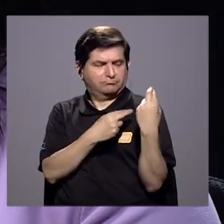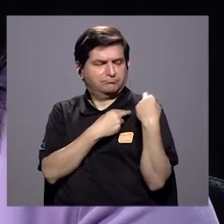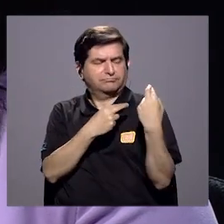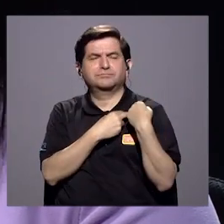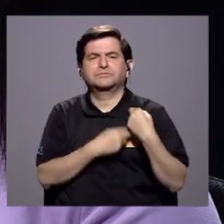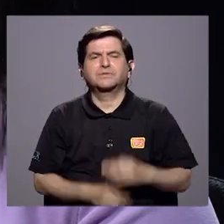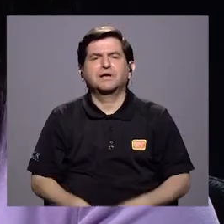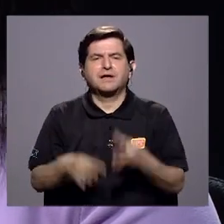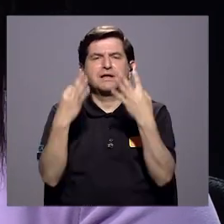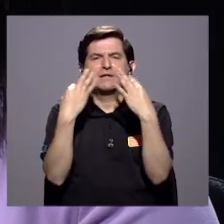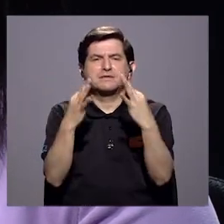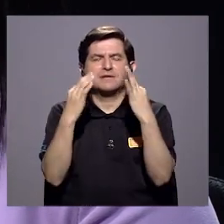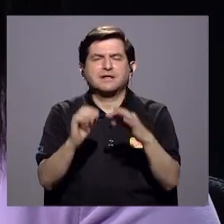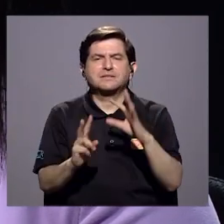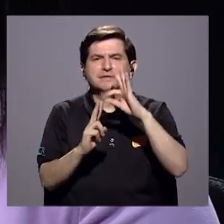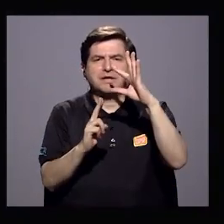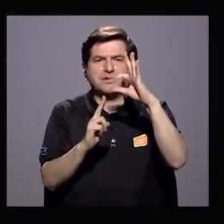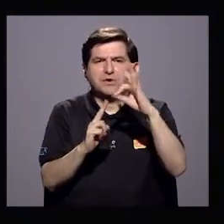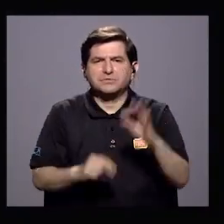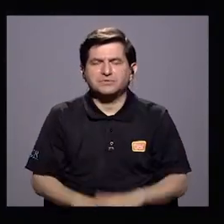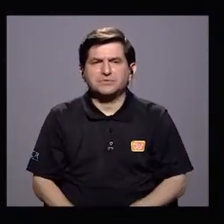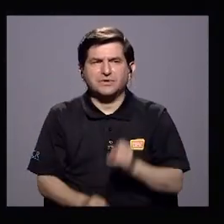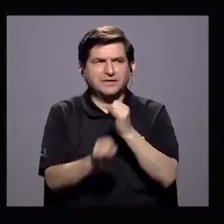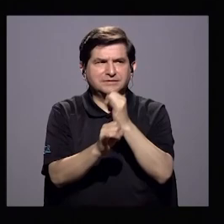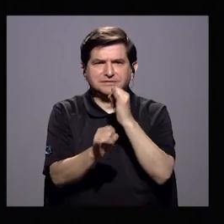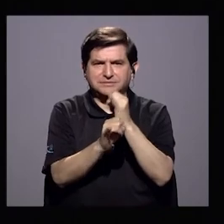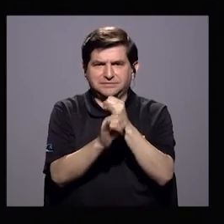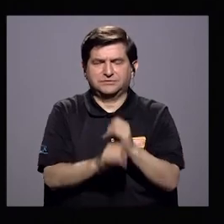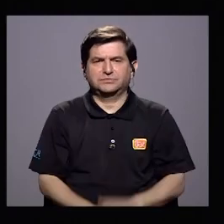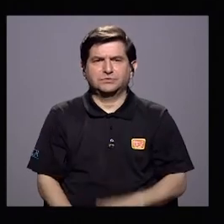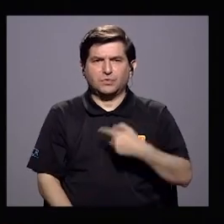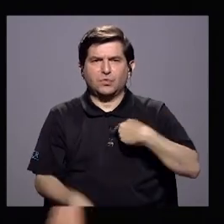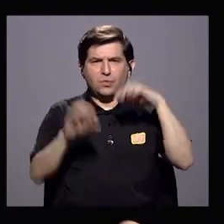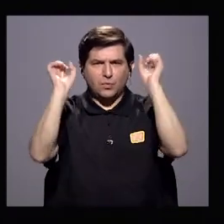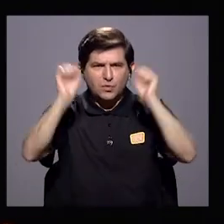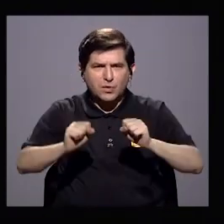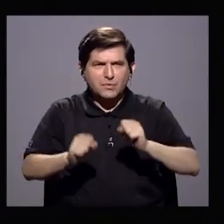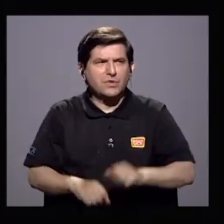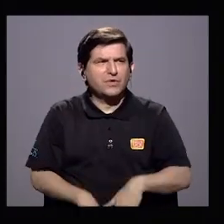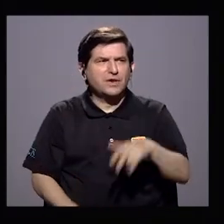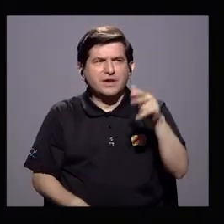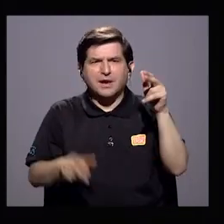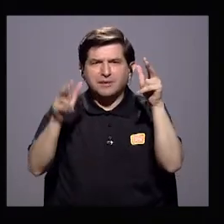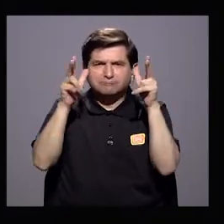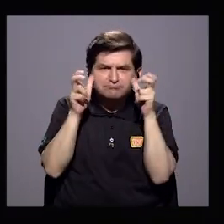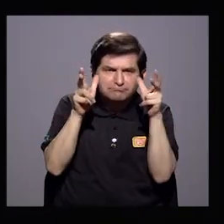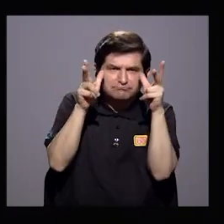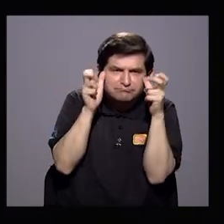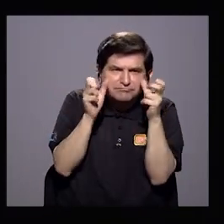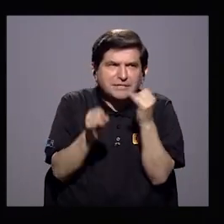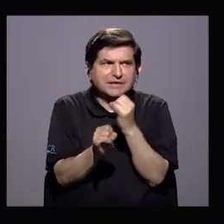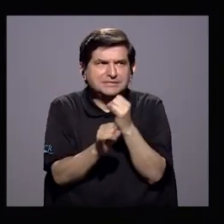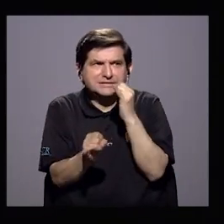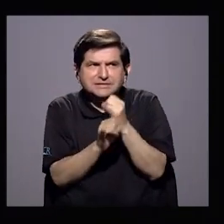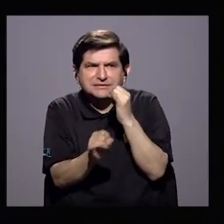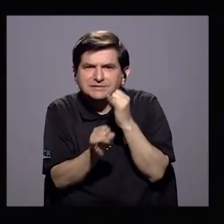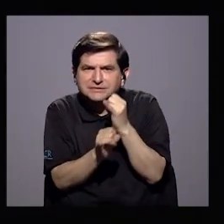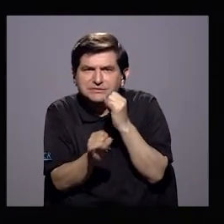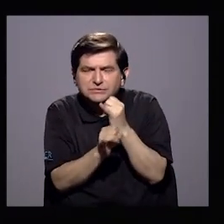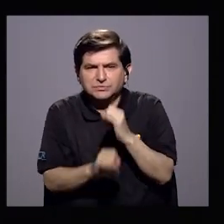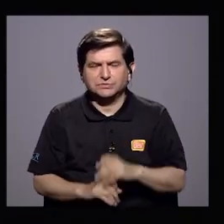posible, buscando darle una alternativa de vida a la institución. Uno podía como percibir que era una institución en la